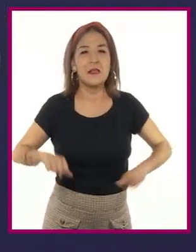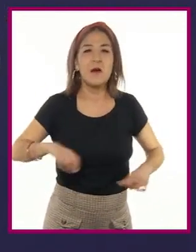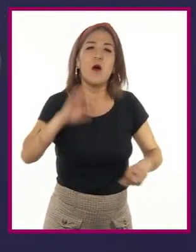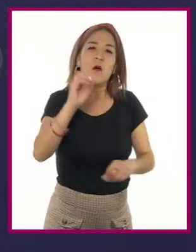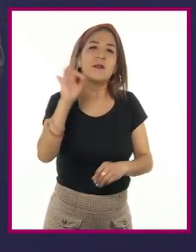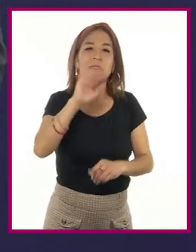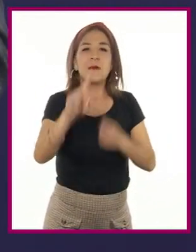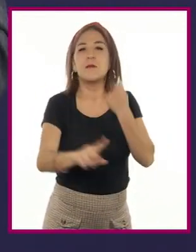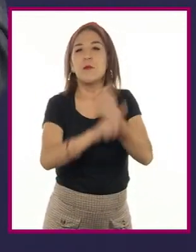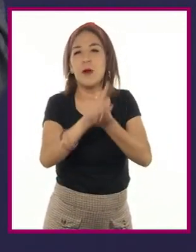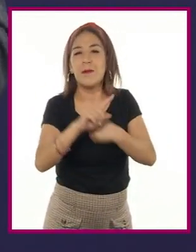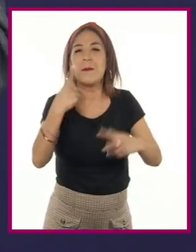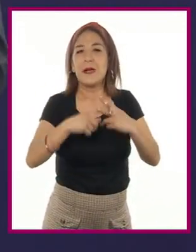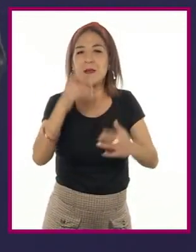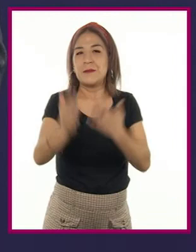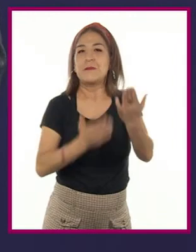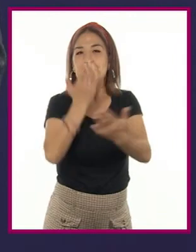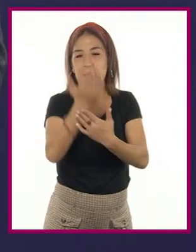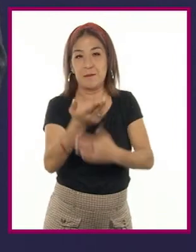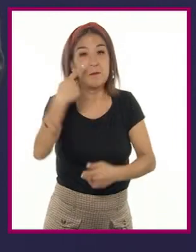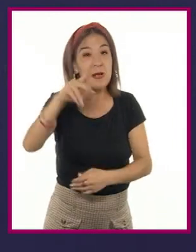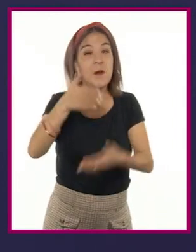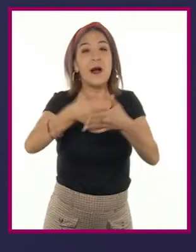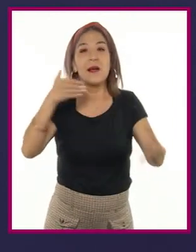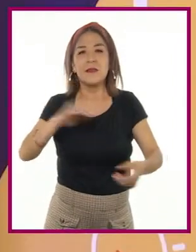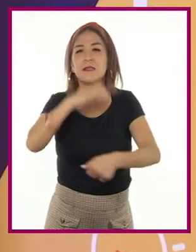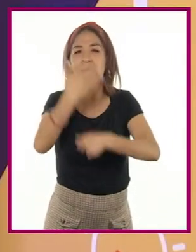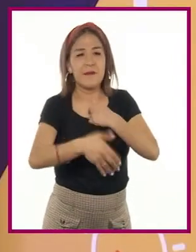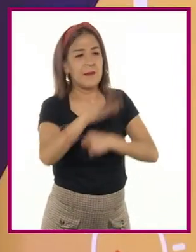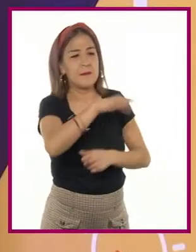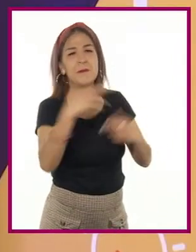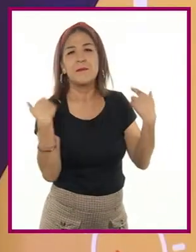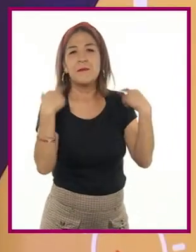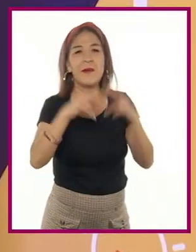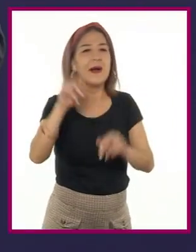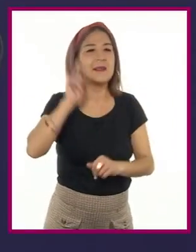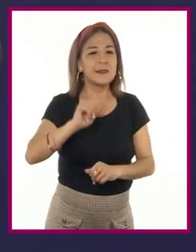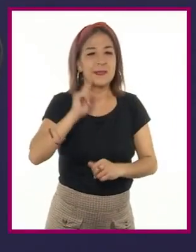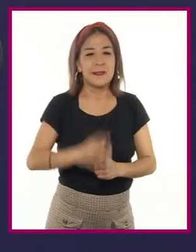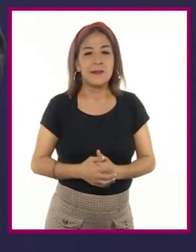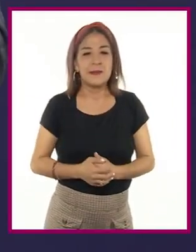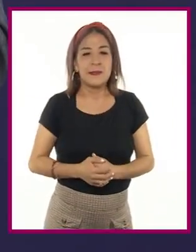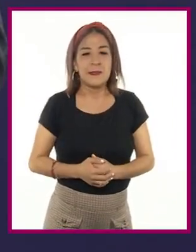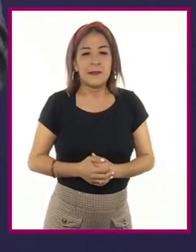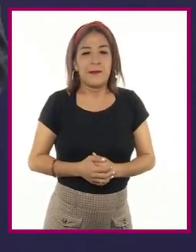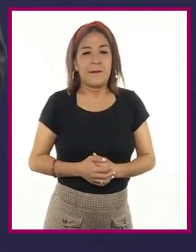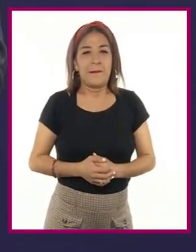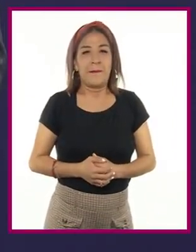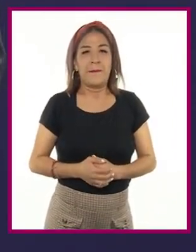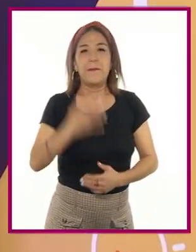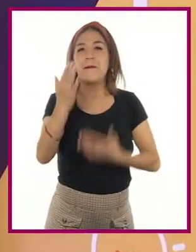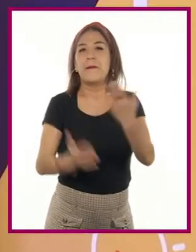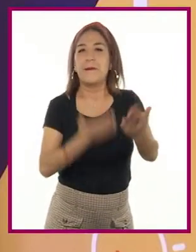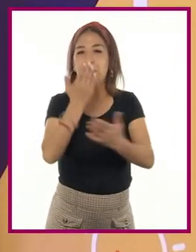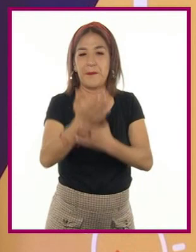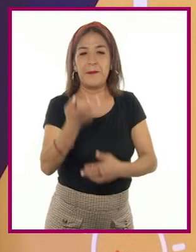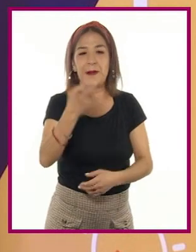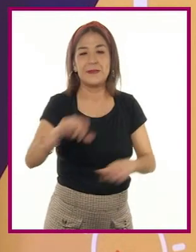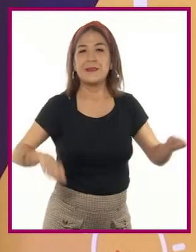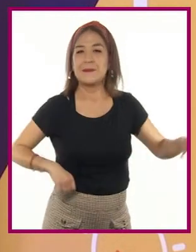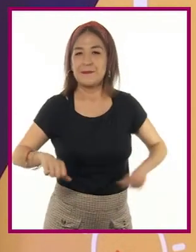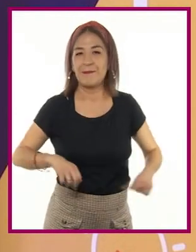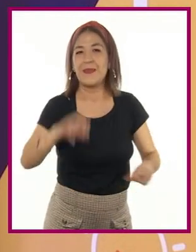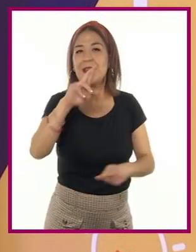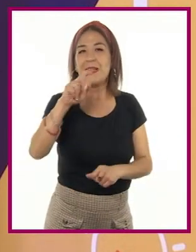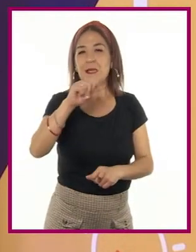planteadas pero antes de concluir maestra concepción se propone un último reto me